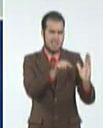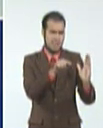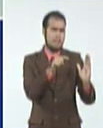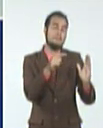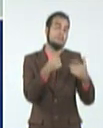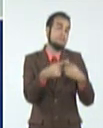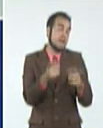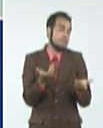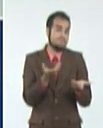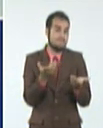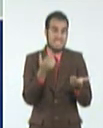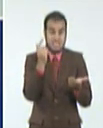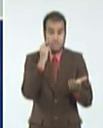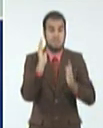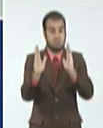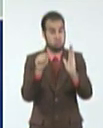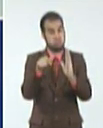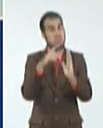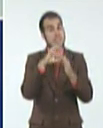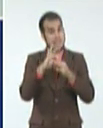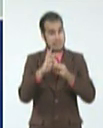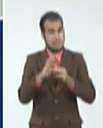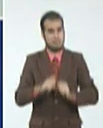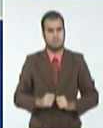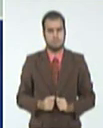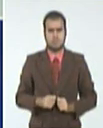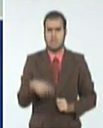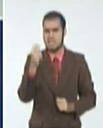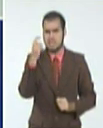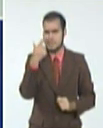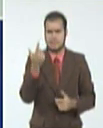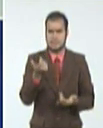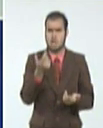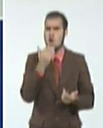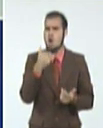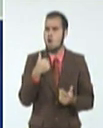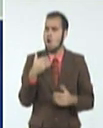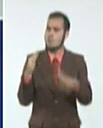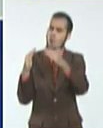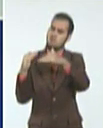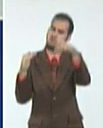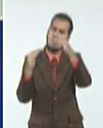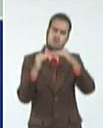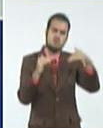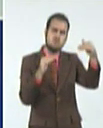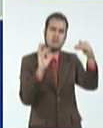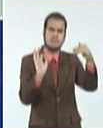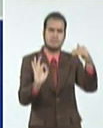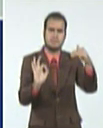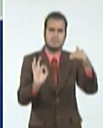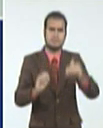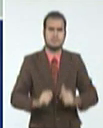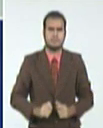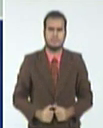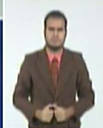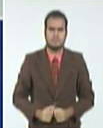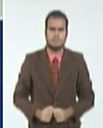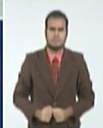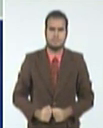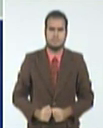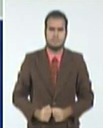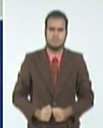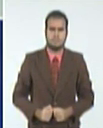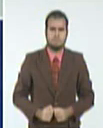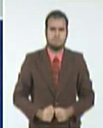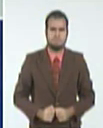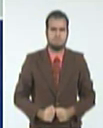menor. Y las curvas de incidencia o la tendencia de la incidencia de los casos positivos de COVID-19 en los